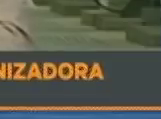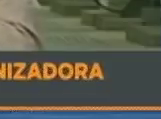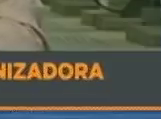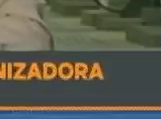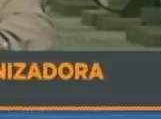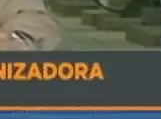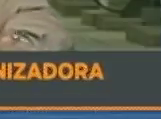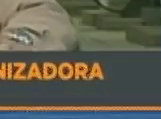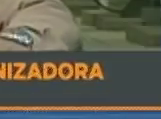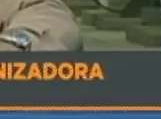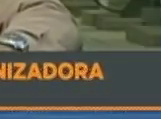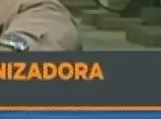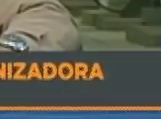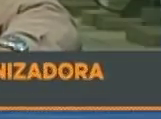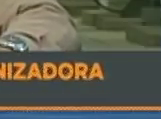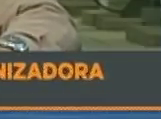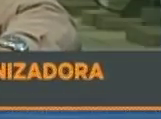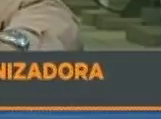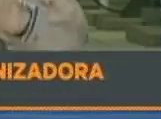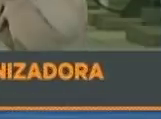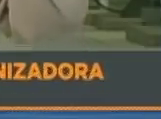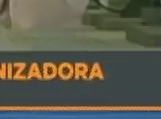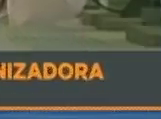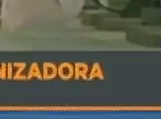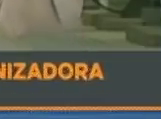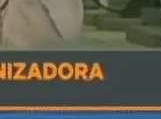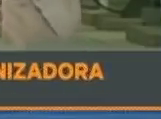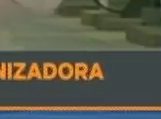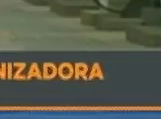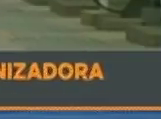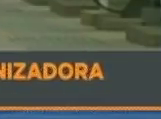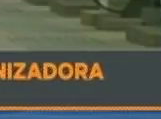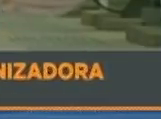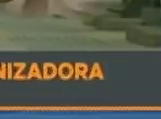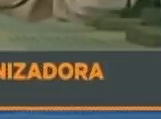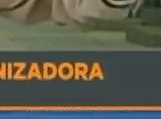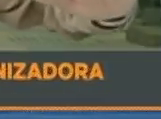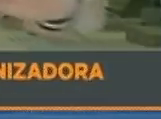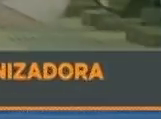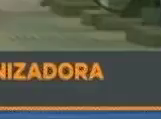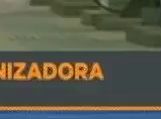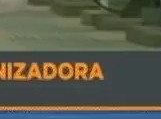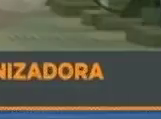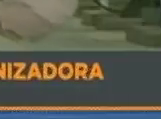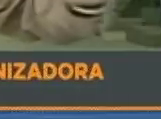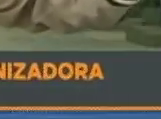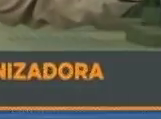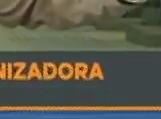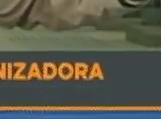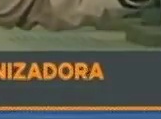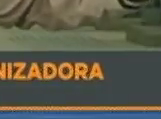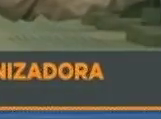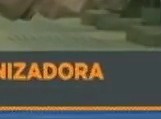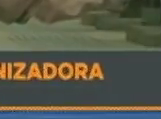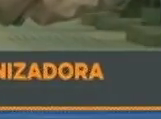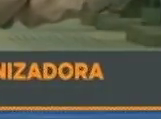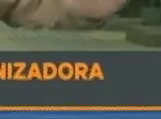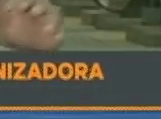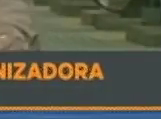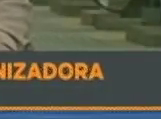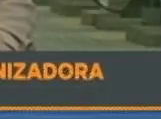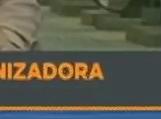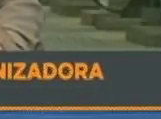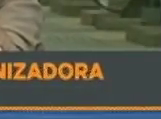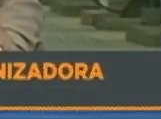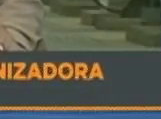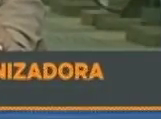la inversión permanente, para que las cosas funcionen bien, no puede fallar, no puede faltar nada. Ustedes me